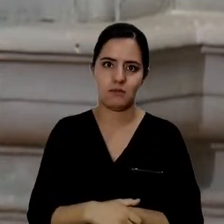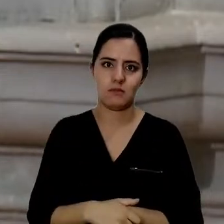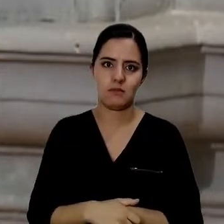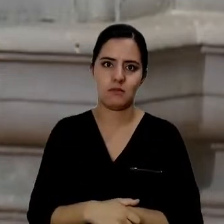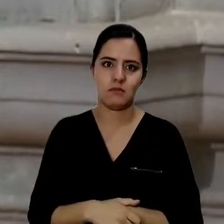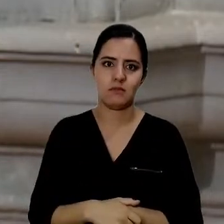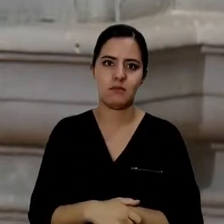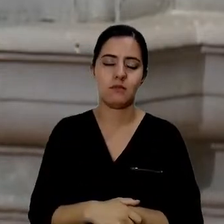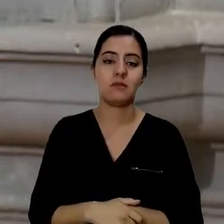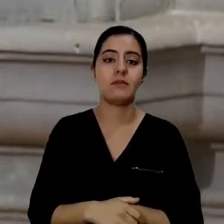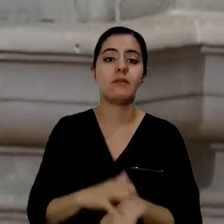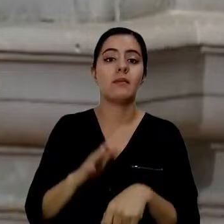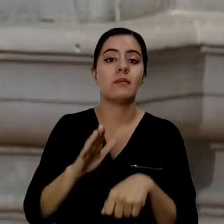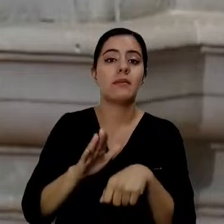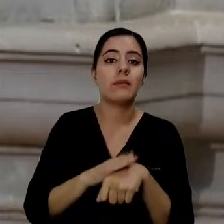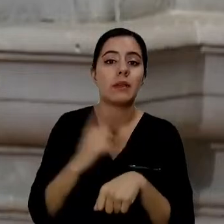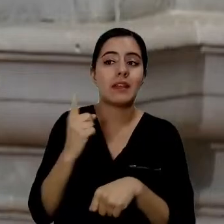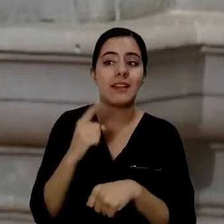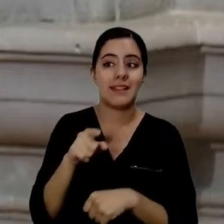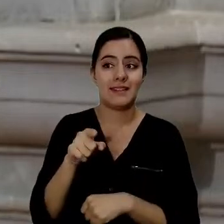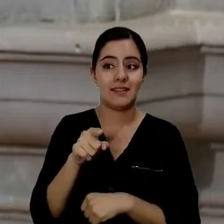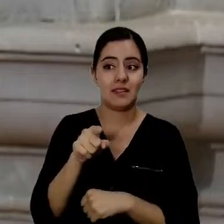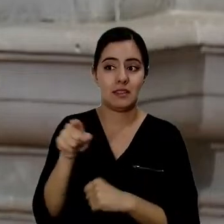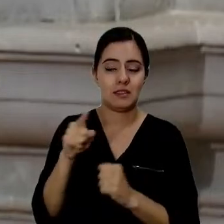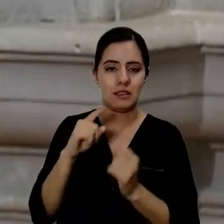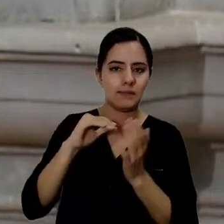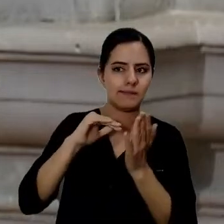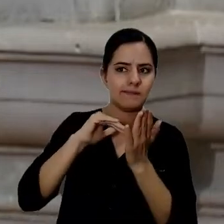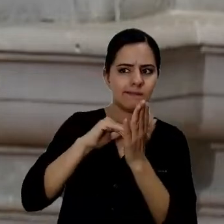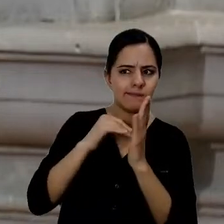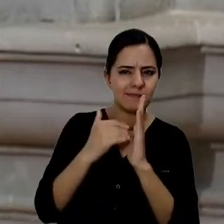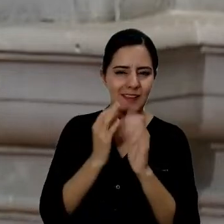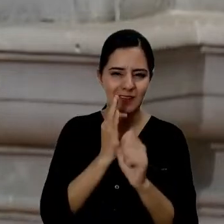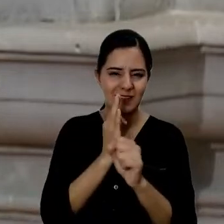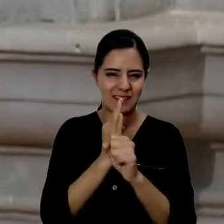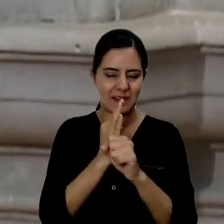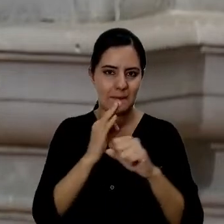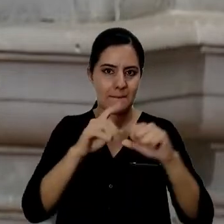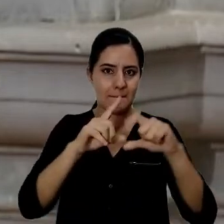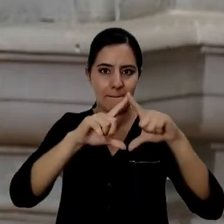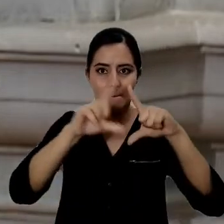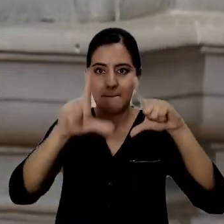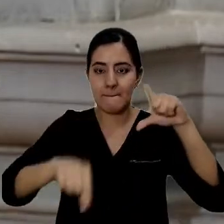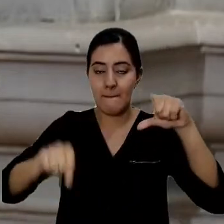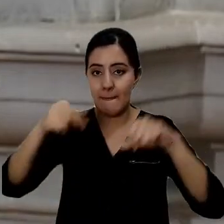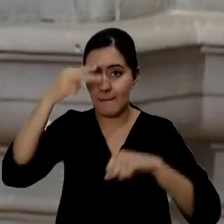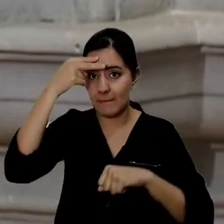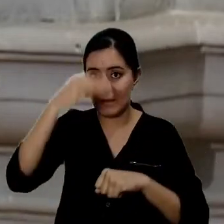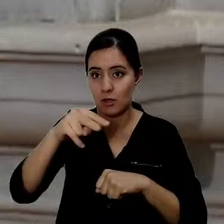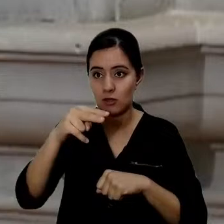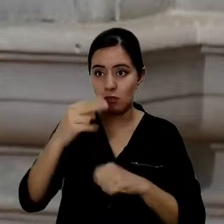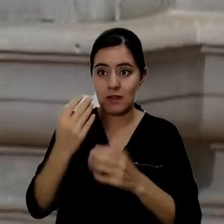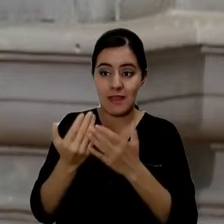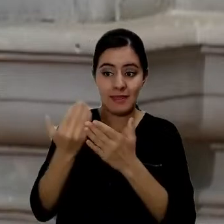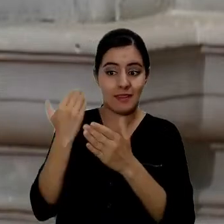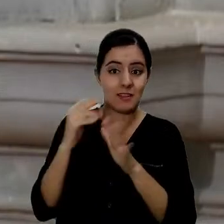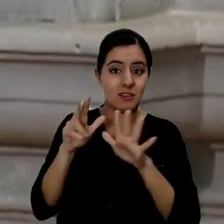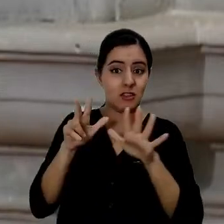Porque la estrategia que está imperando en el país desde hace 18